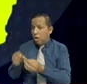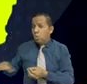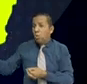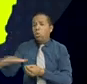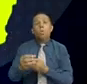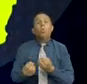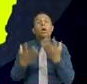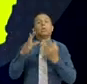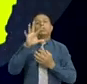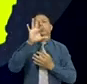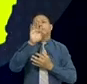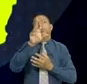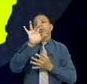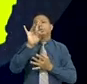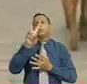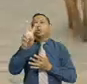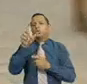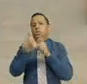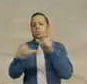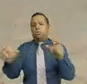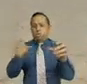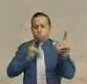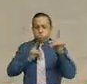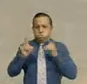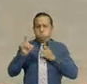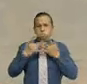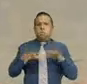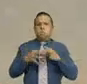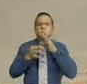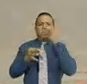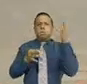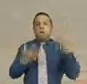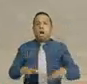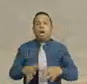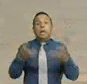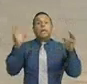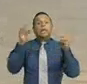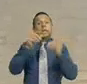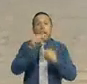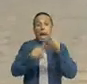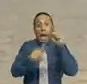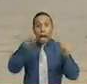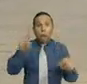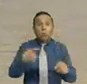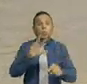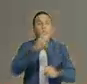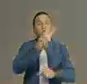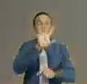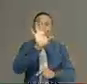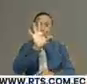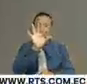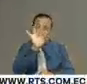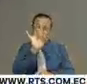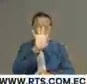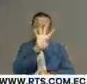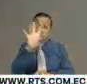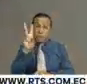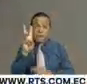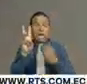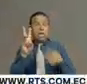de COVID-19 confirmados. De ellos, 846 están en Santo Domingo, convirtiéndola